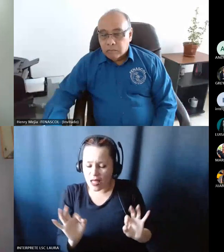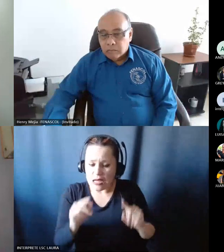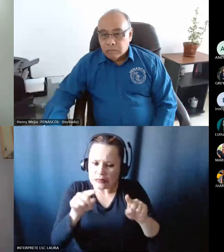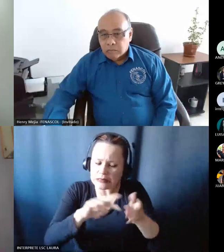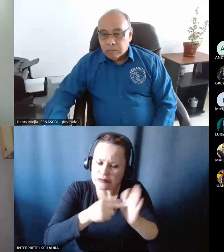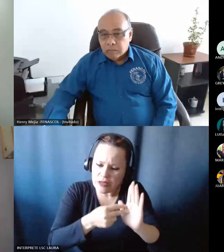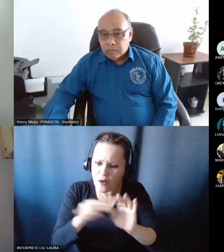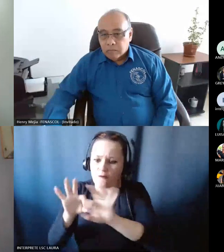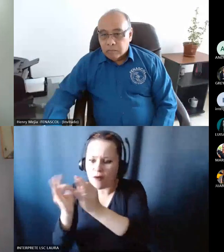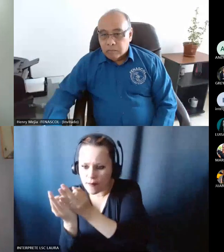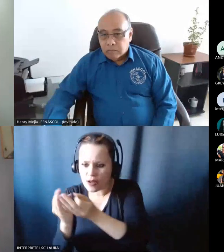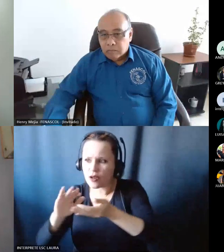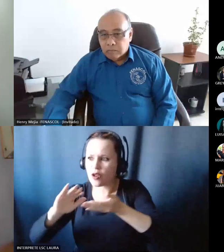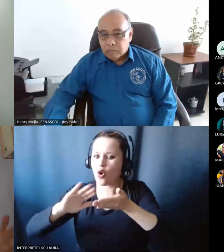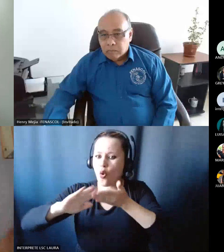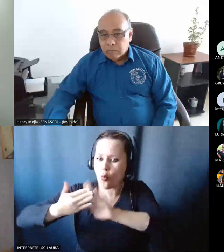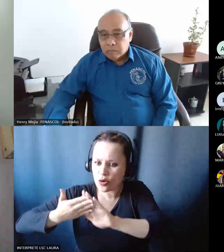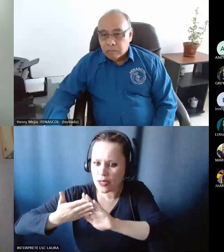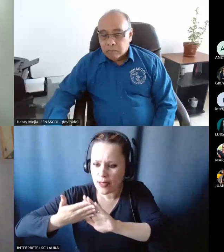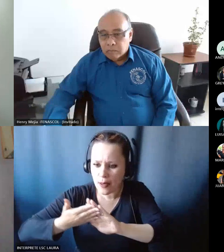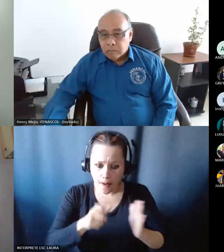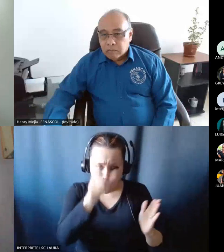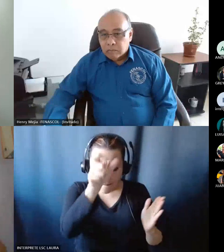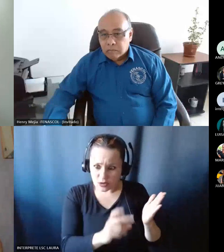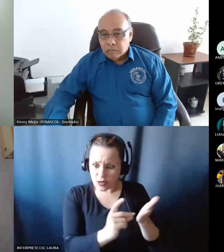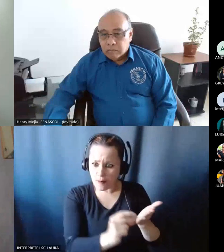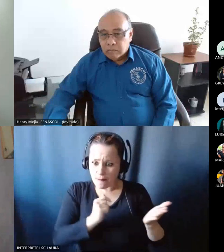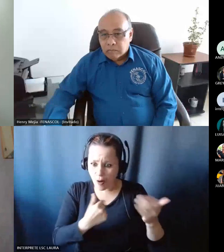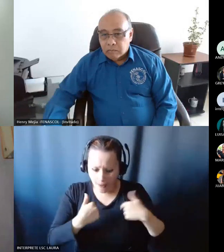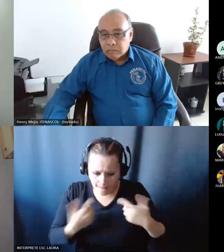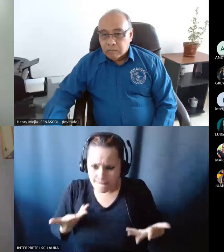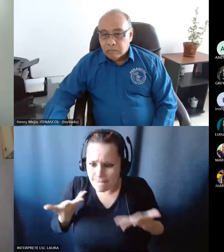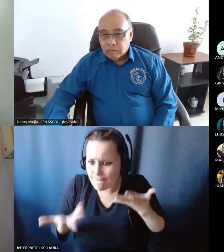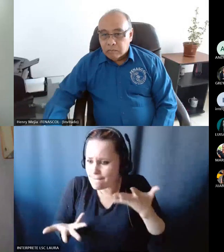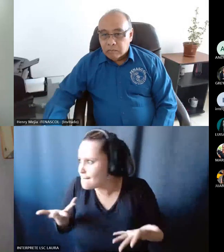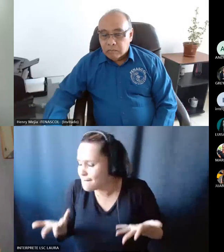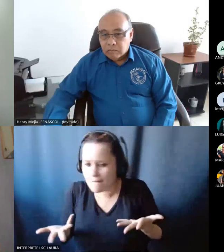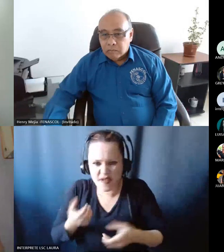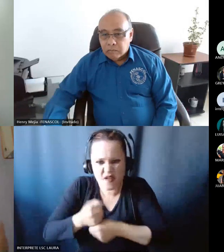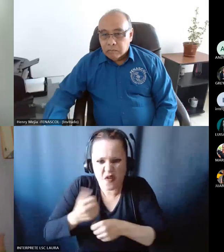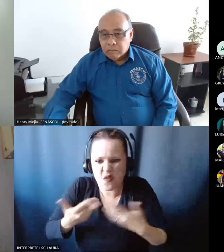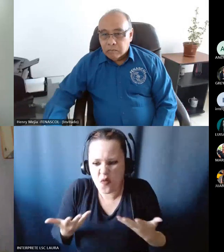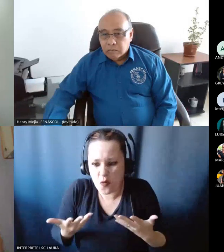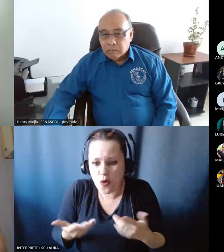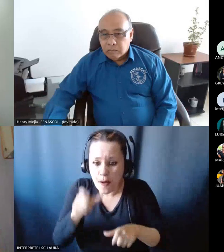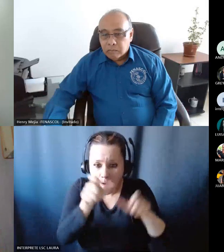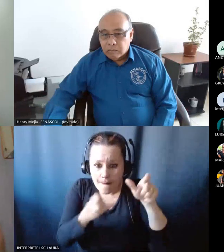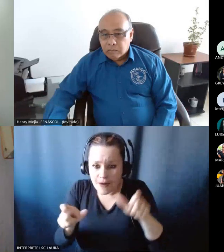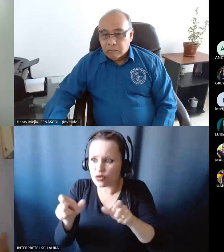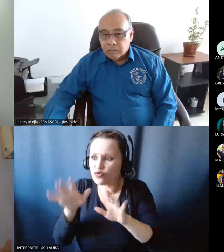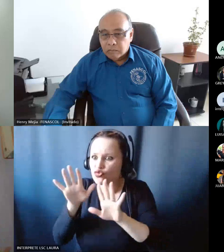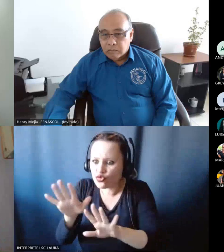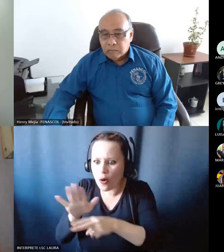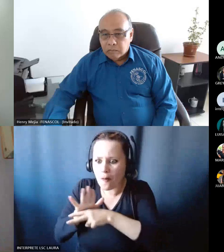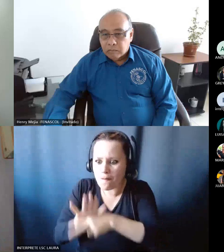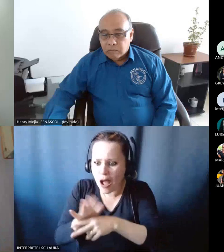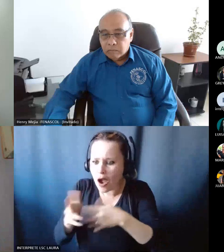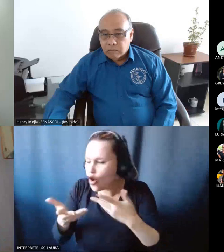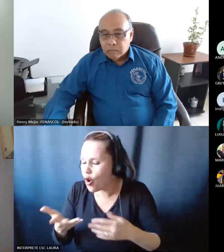una familia para la sociedad que estas personas o que las personas de comunidades vulnerables no tengan la